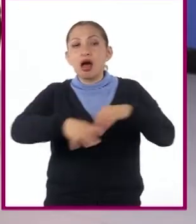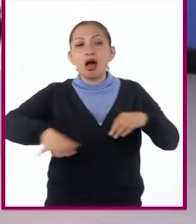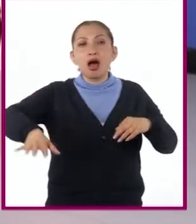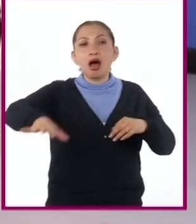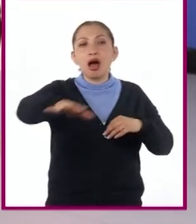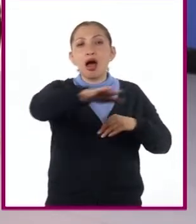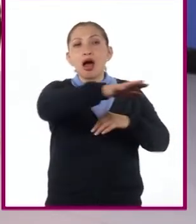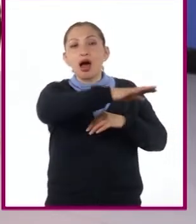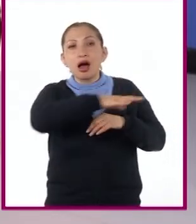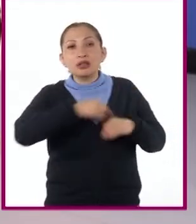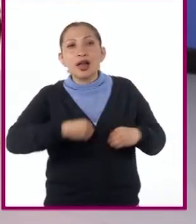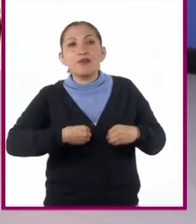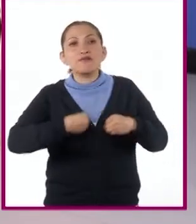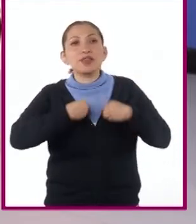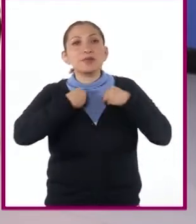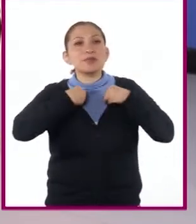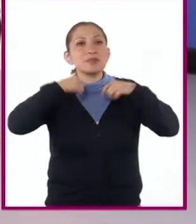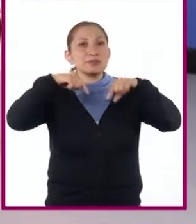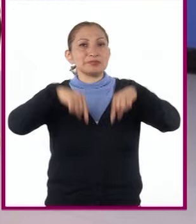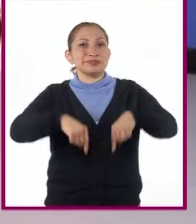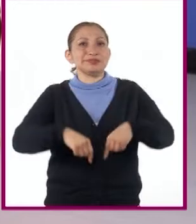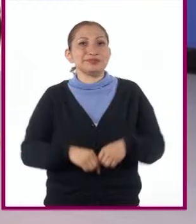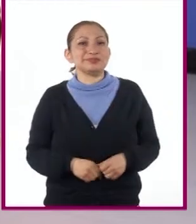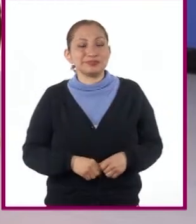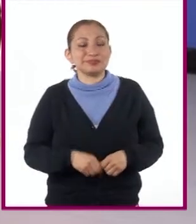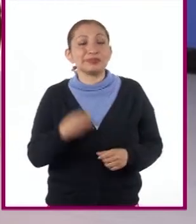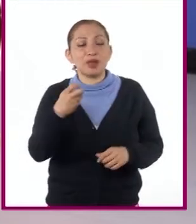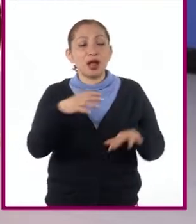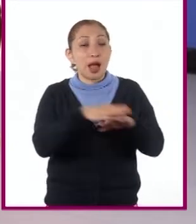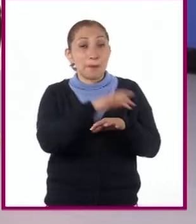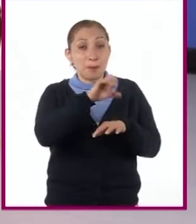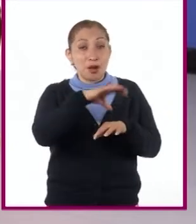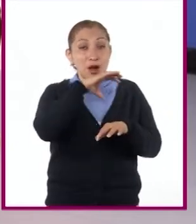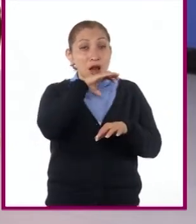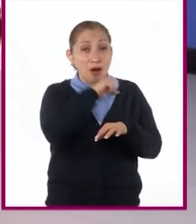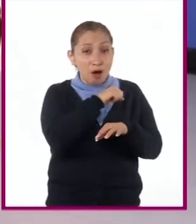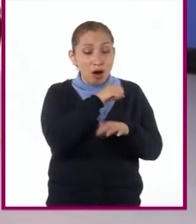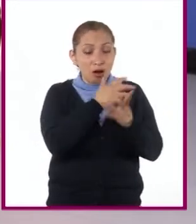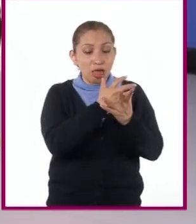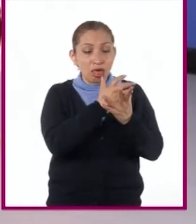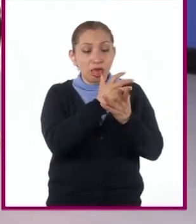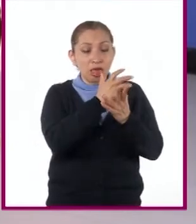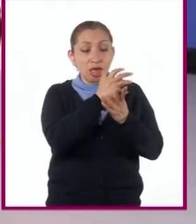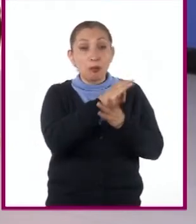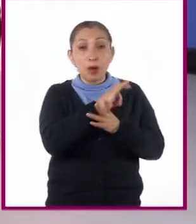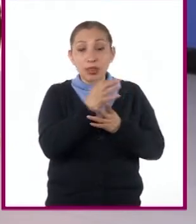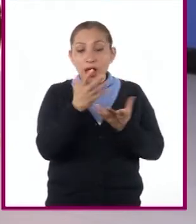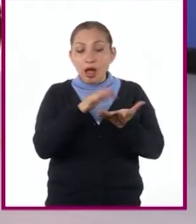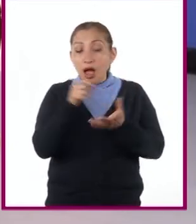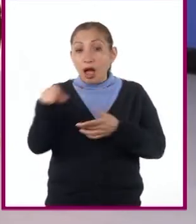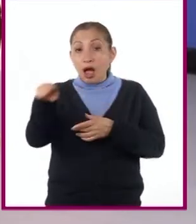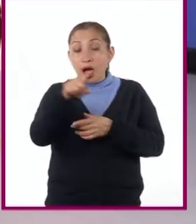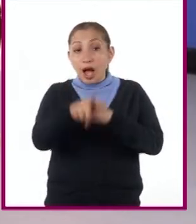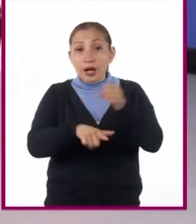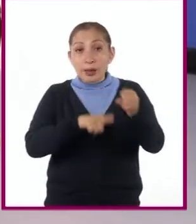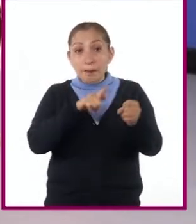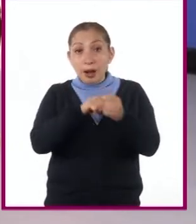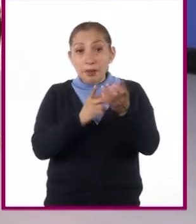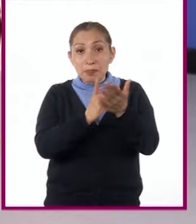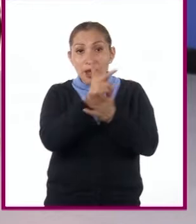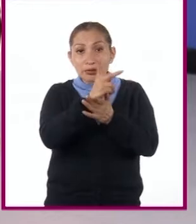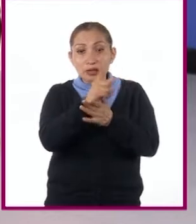organismos que habitan en el mundo, pues estos cambios pueden provocar en las especies desequilibrios